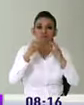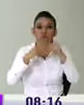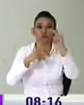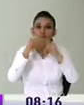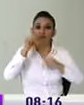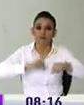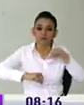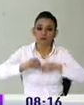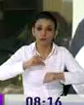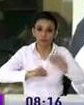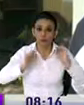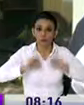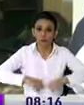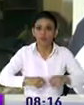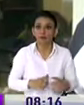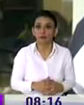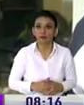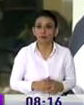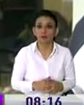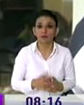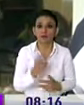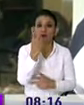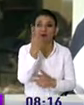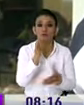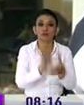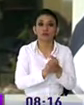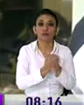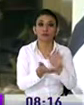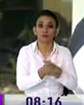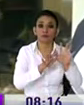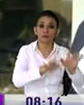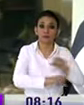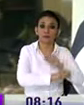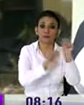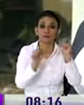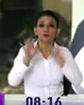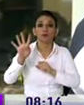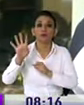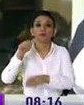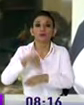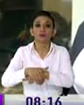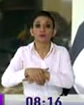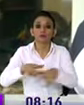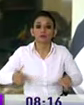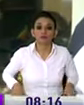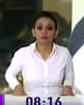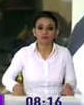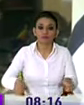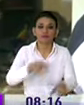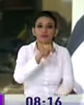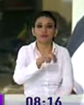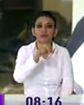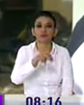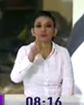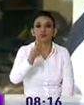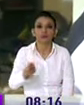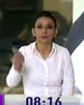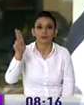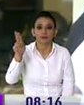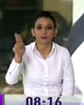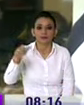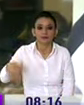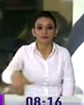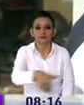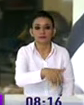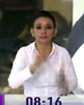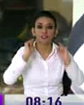laboratorios tecnológicos. Va a ser el 12 de noviembre de 9 a 4 de la tarde en el Boulevard de las Naciones Unidas, Naciones Unidas y Shiris,